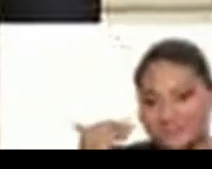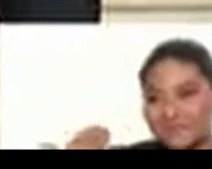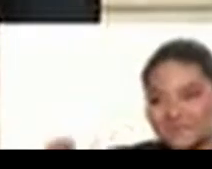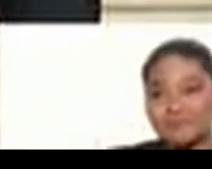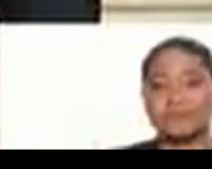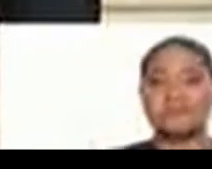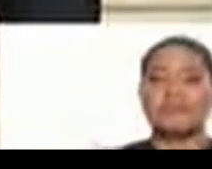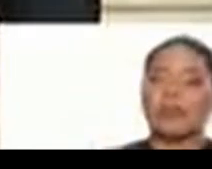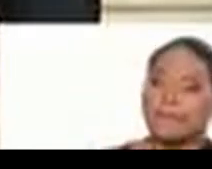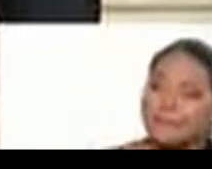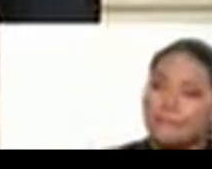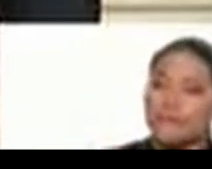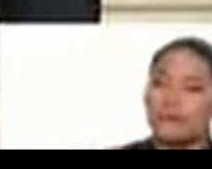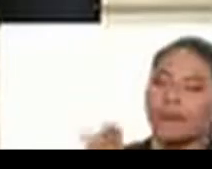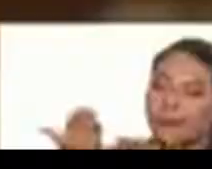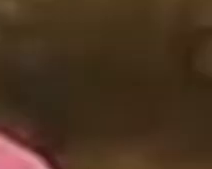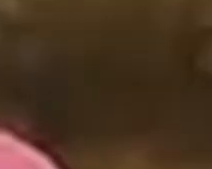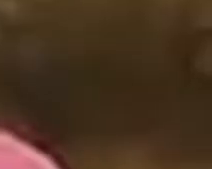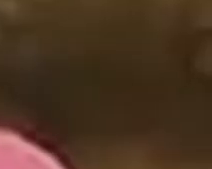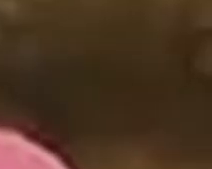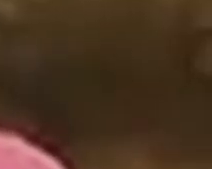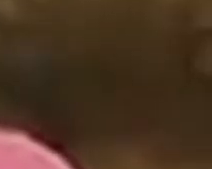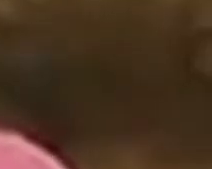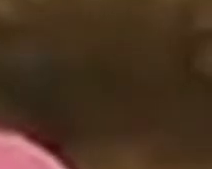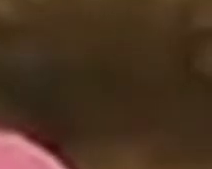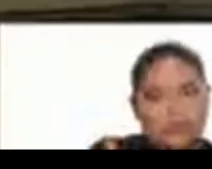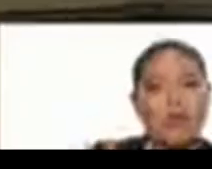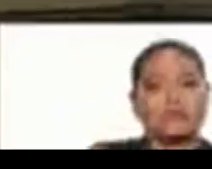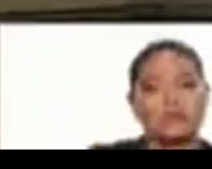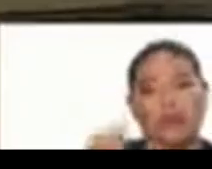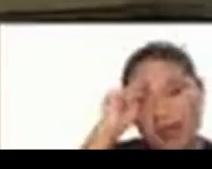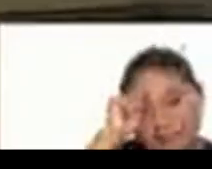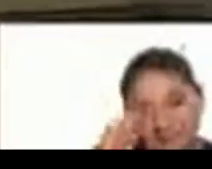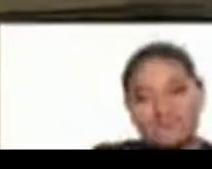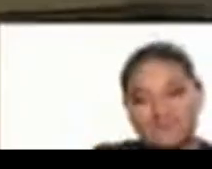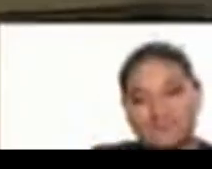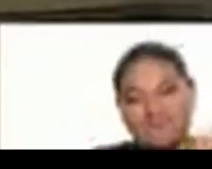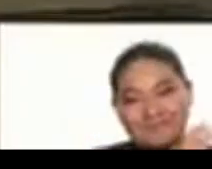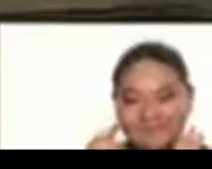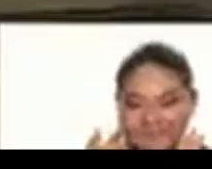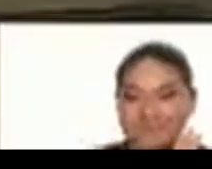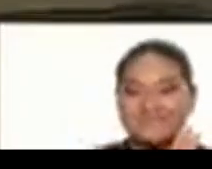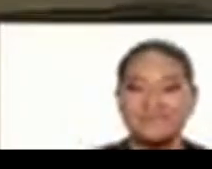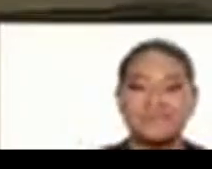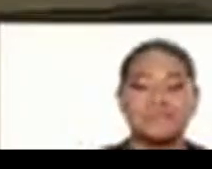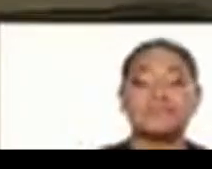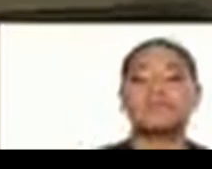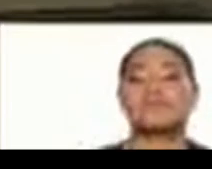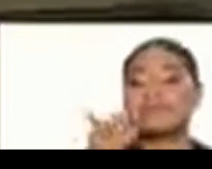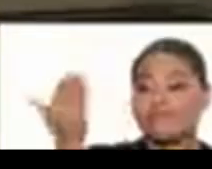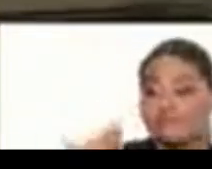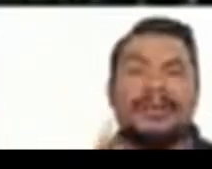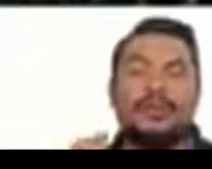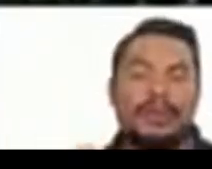apreciada amiga Dina Boluarte Segarra. Hemos encontrado en usted, señor presidente Lasso,